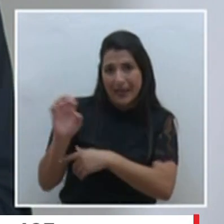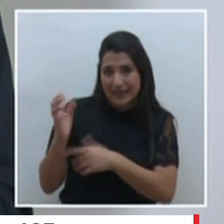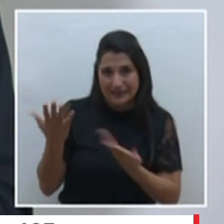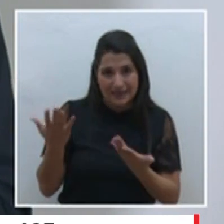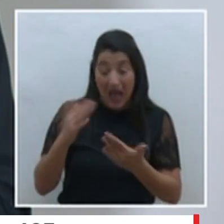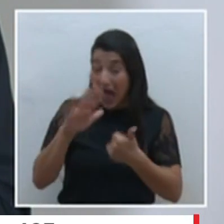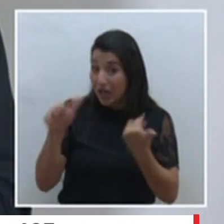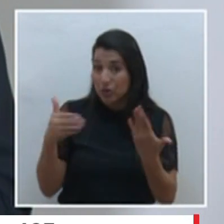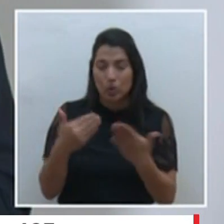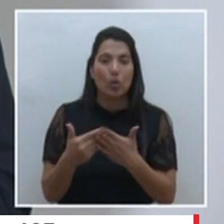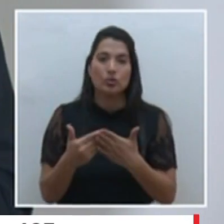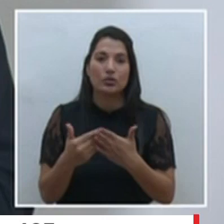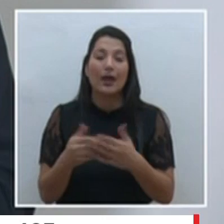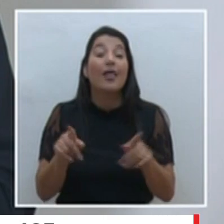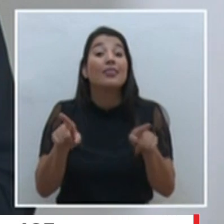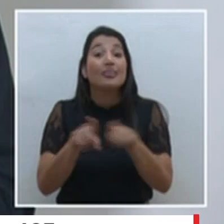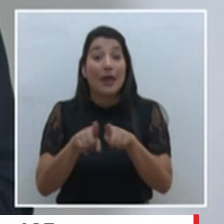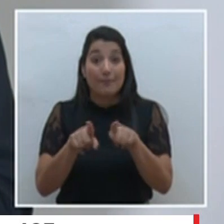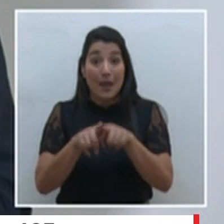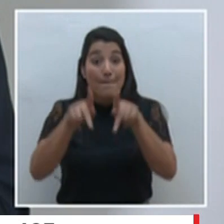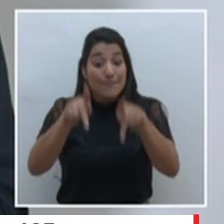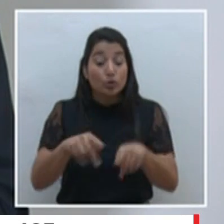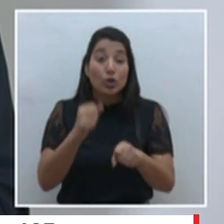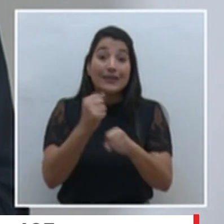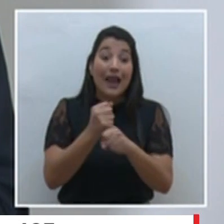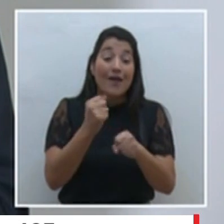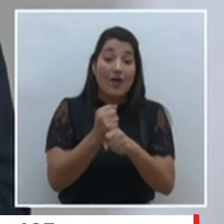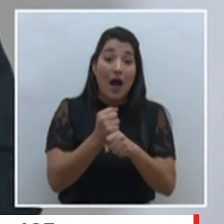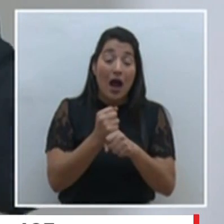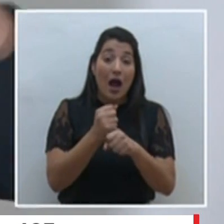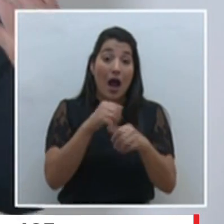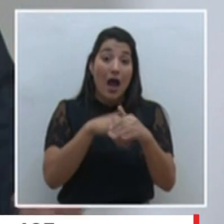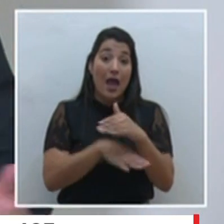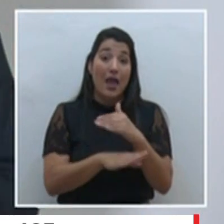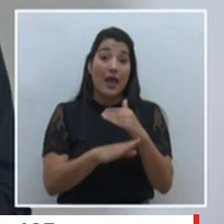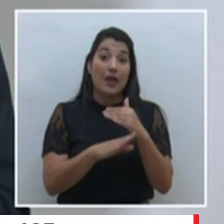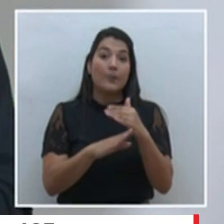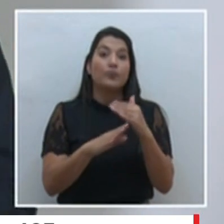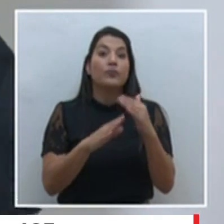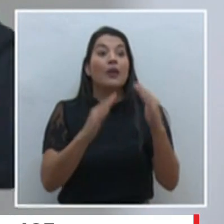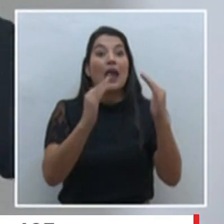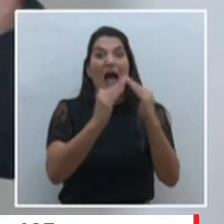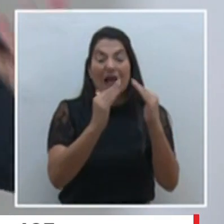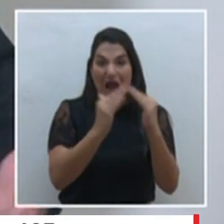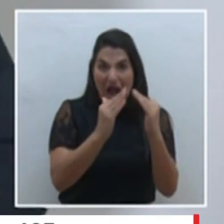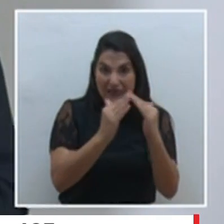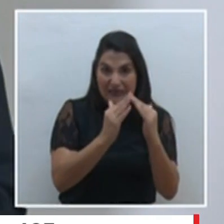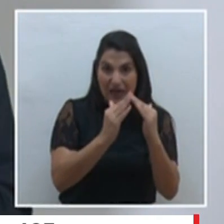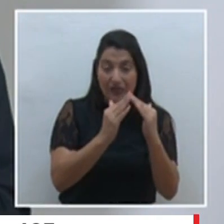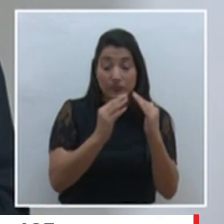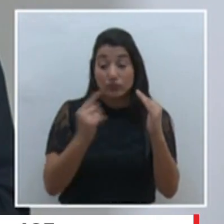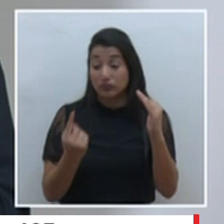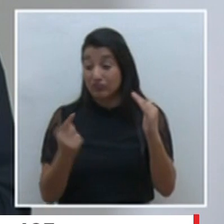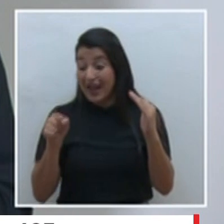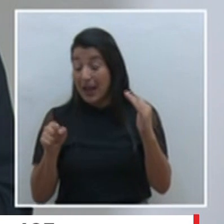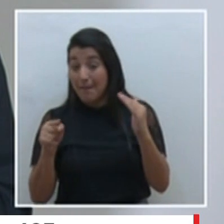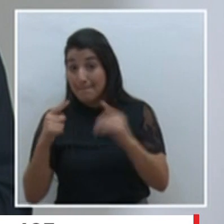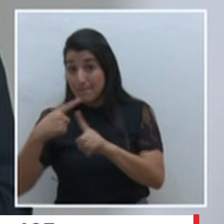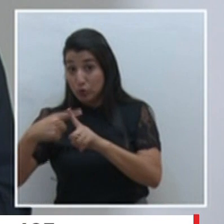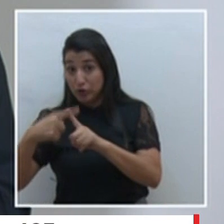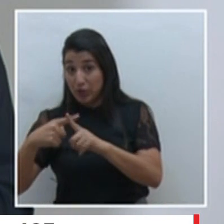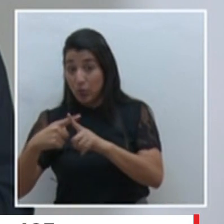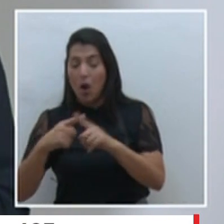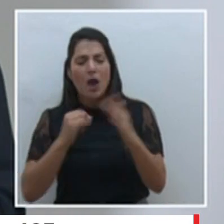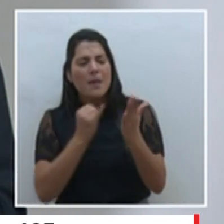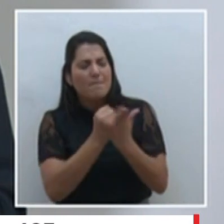incluye inclusive a las personas que trabajan en la casa de las personas que son positivas, a familiares de esas personas.